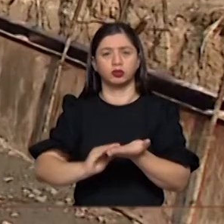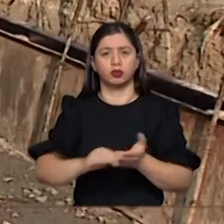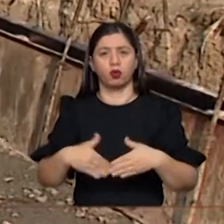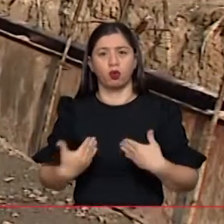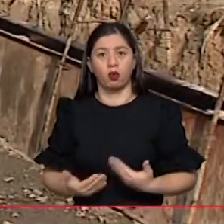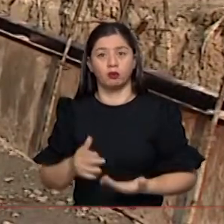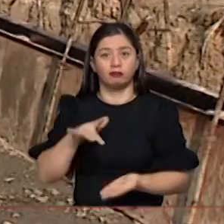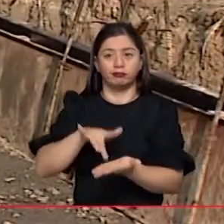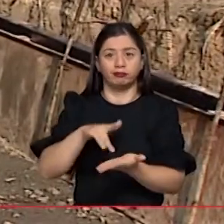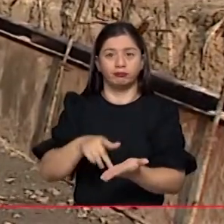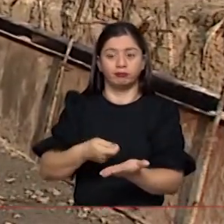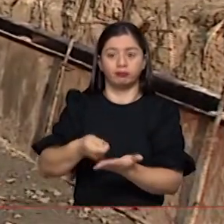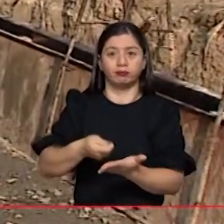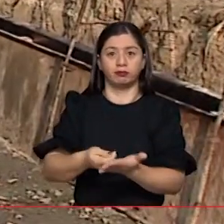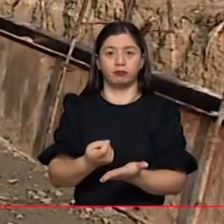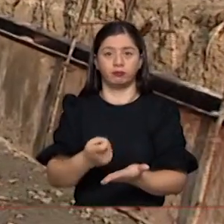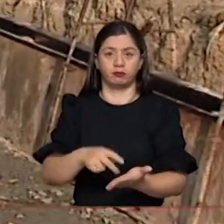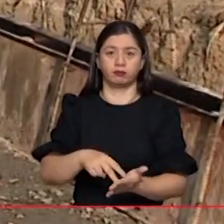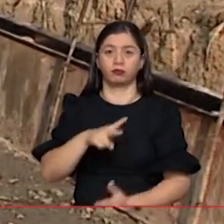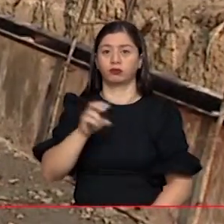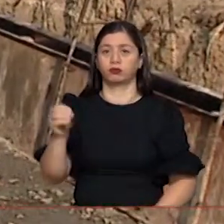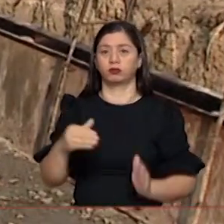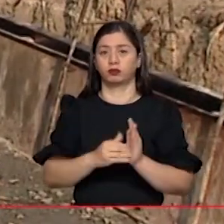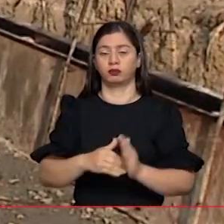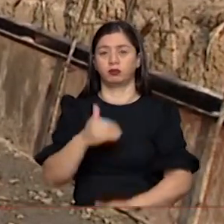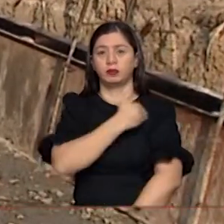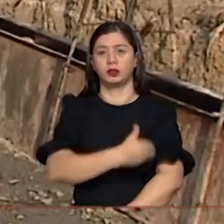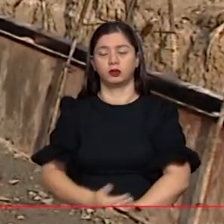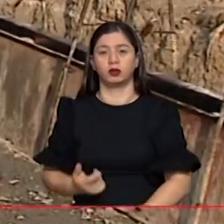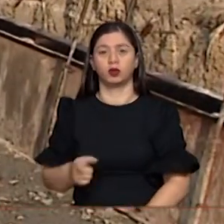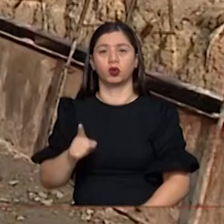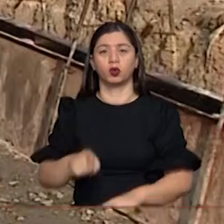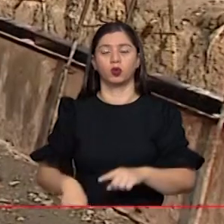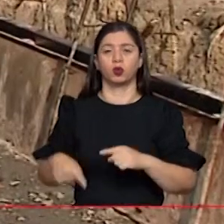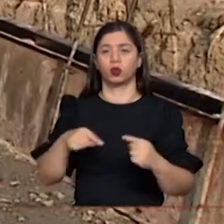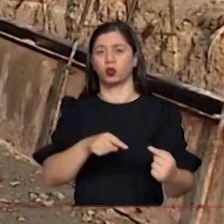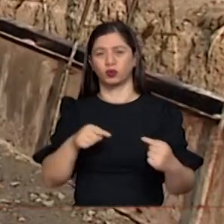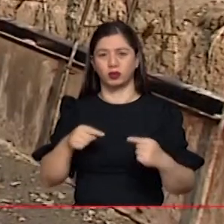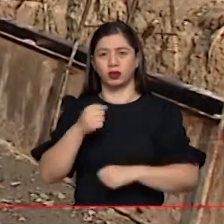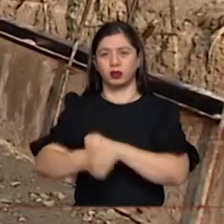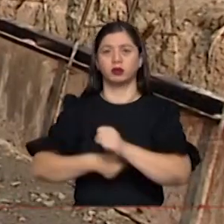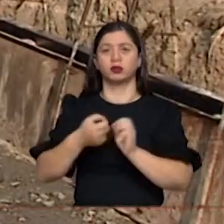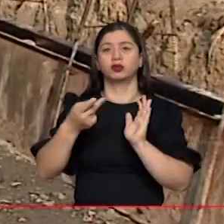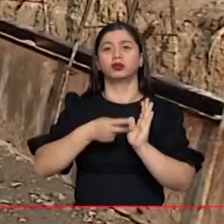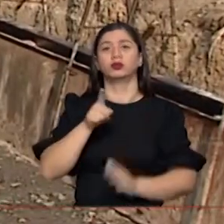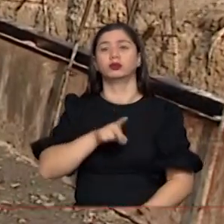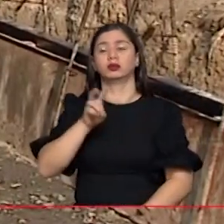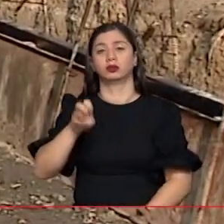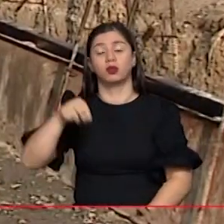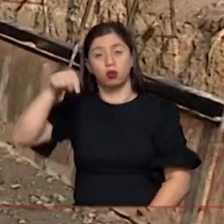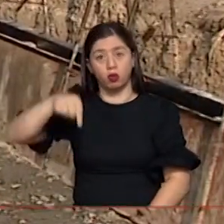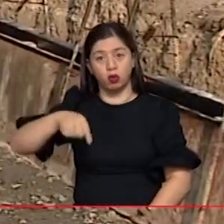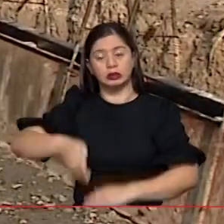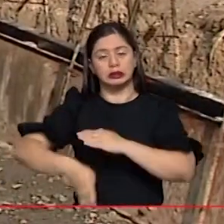a la deuda que supera los 200.000 millones de pesos, esto debido a un pleito en el año 2018. Hoy continúa